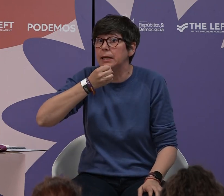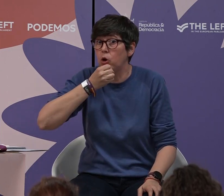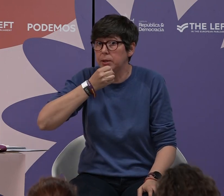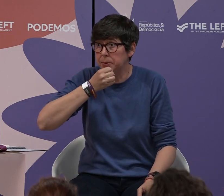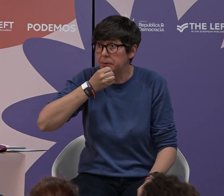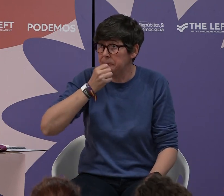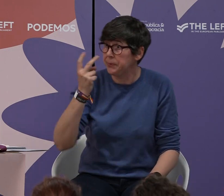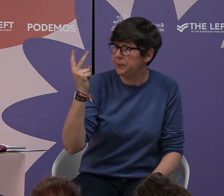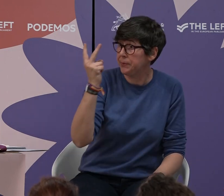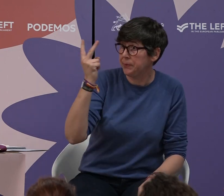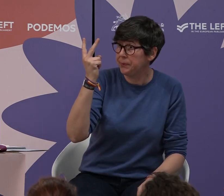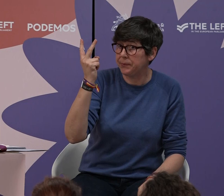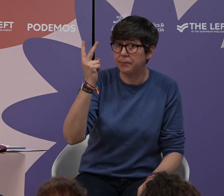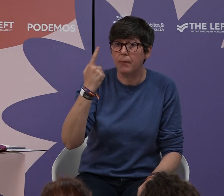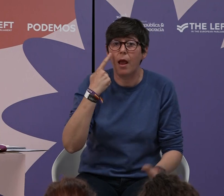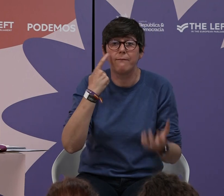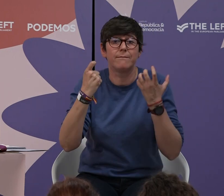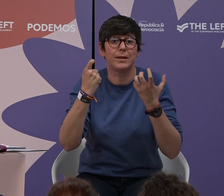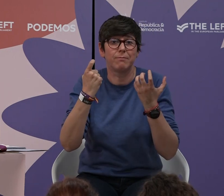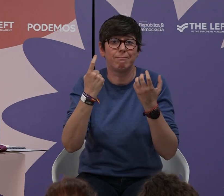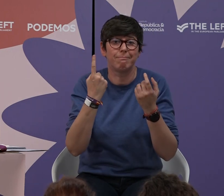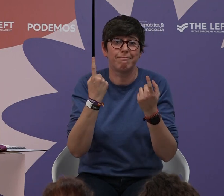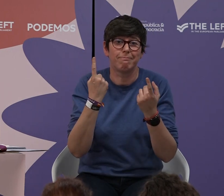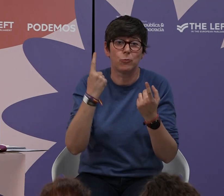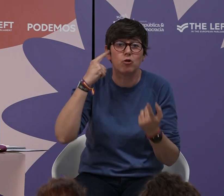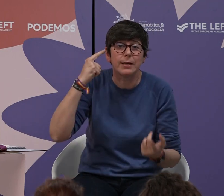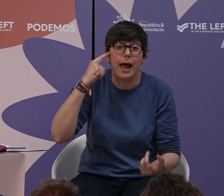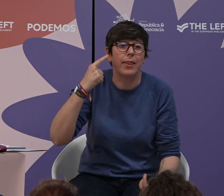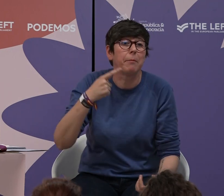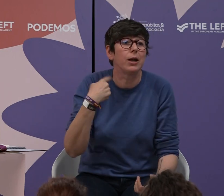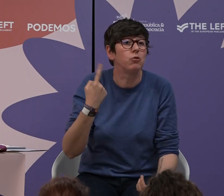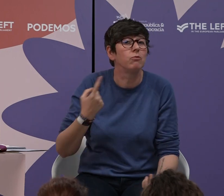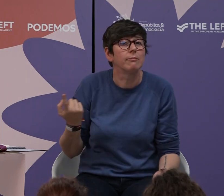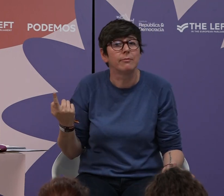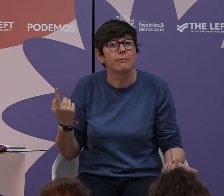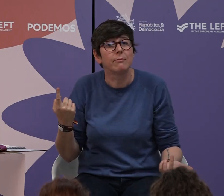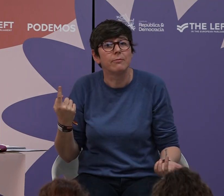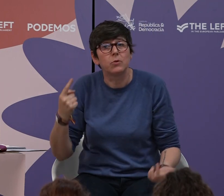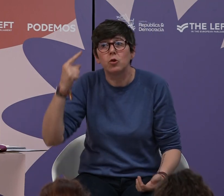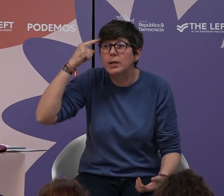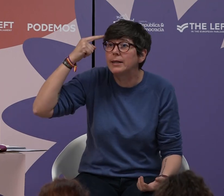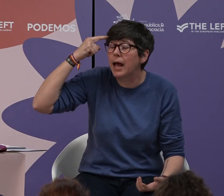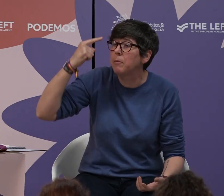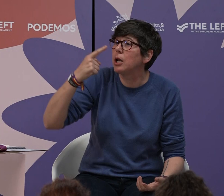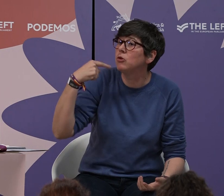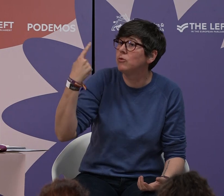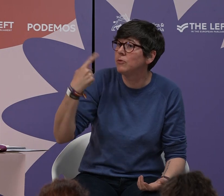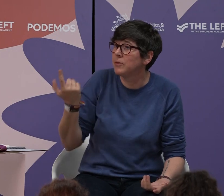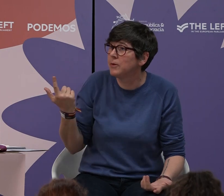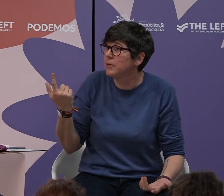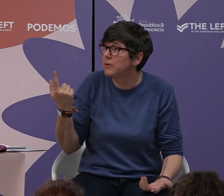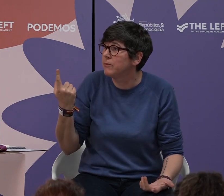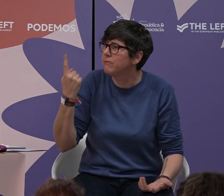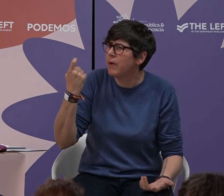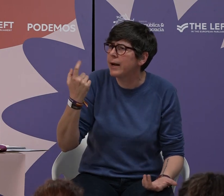ahora están gobernando compromís y psoe dentro dentro del ayuntamiento de valencia y se nos echa en menos